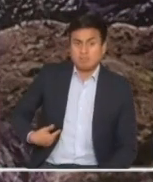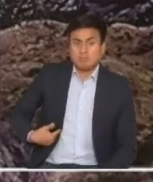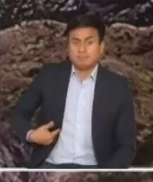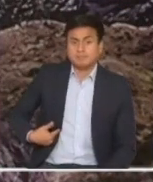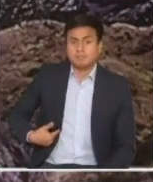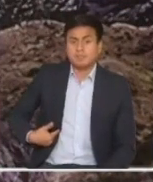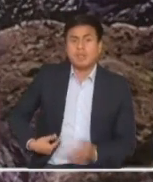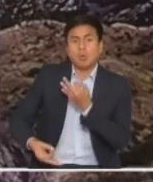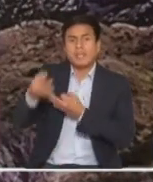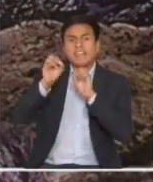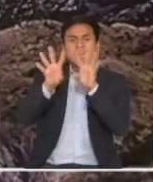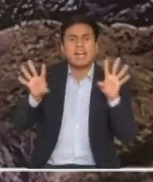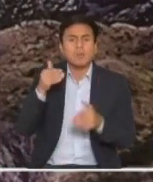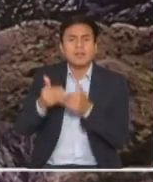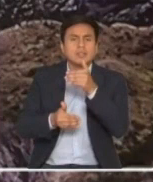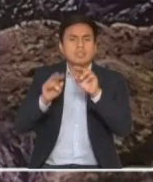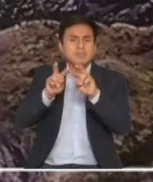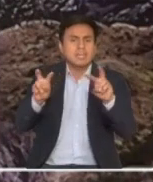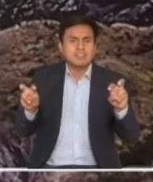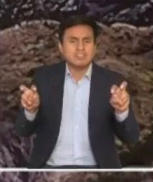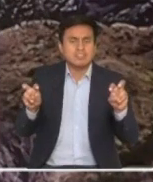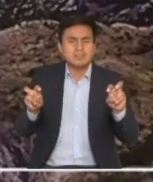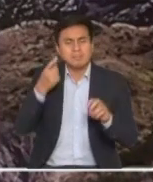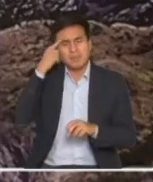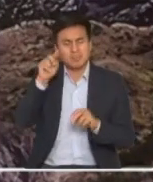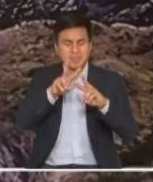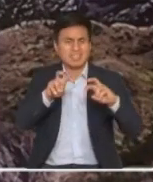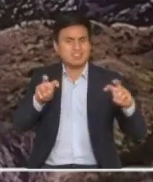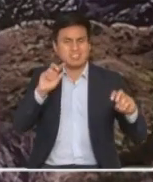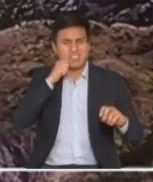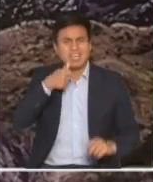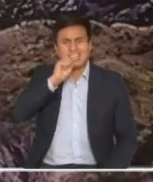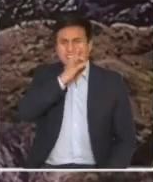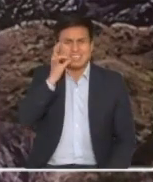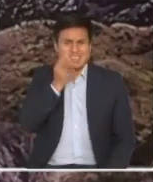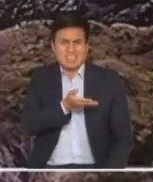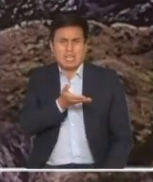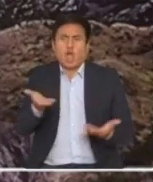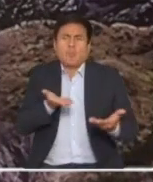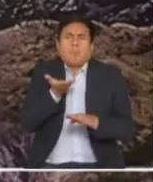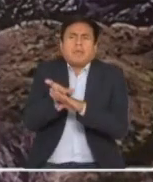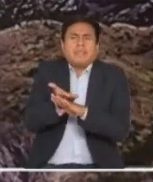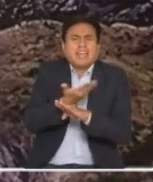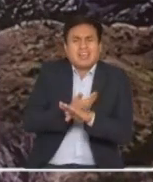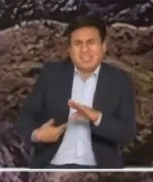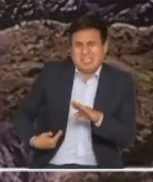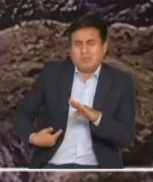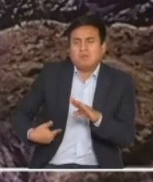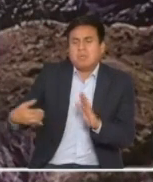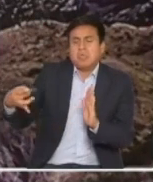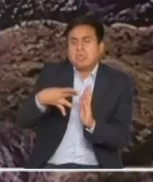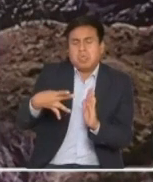que cuente y aclare cómo avanza una investigación pero estamos hablando de una investigación que es secreta cómo le pueden pedir al ejecutivo que